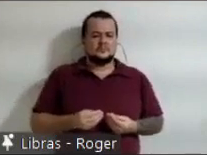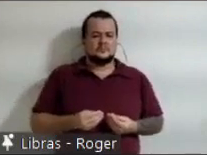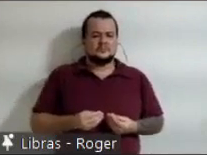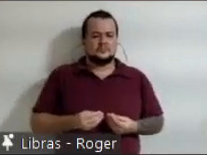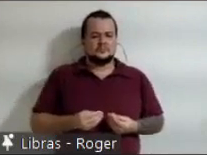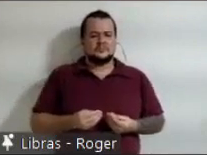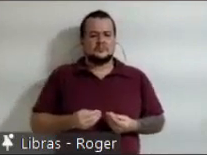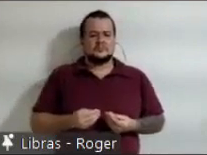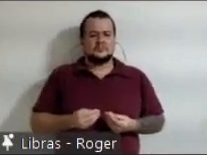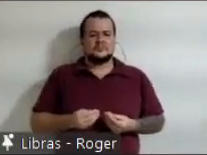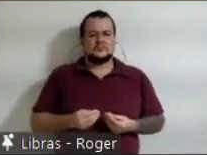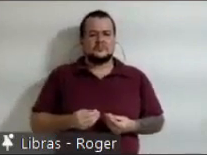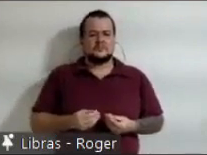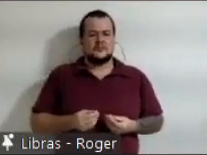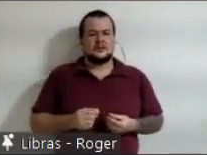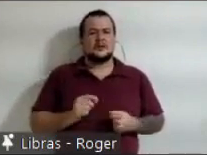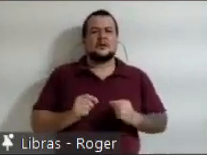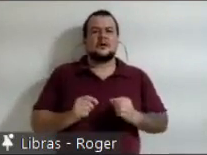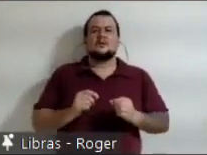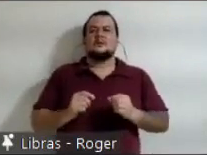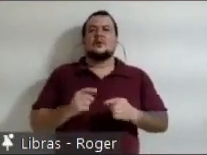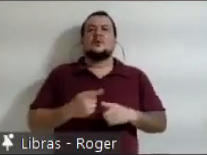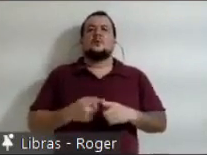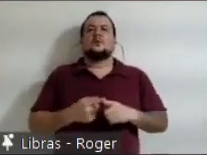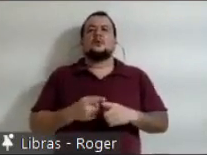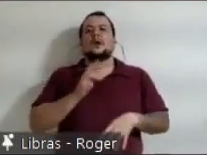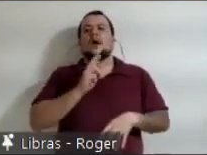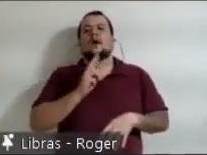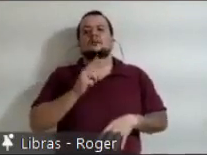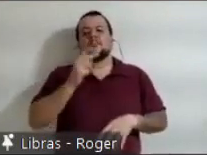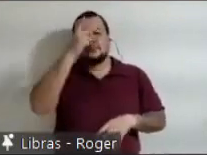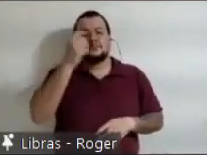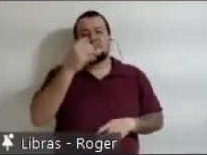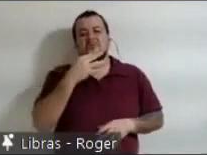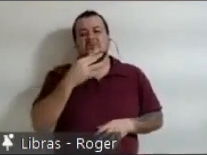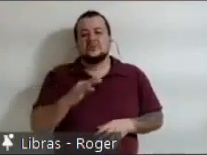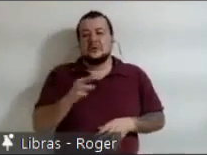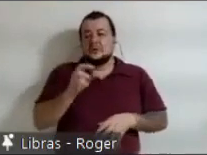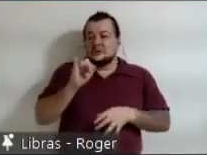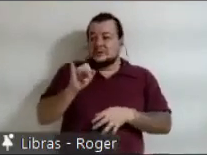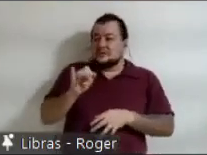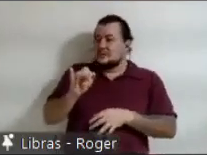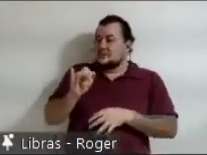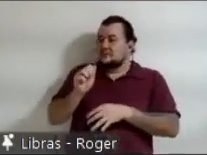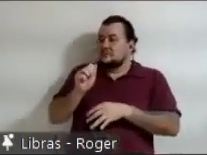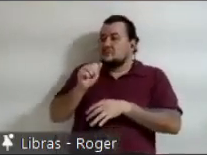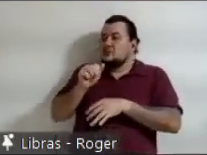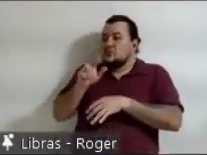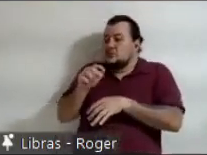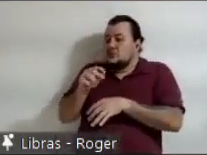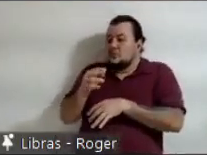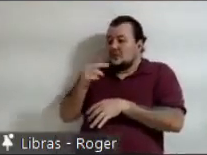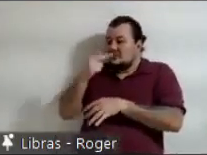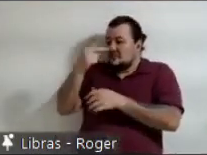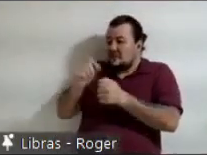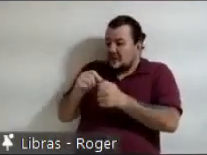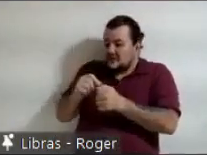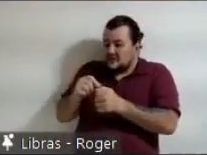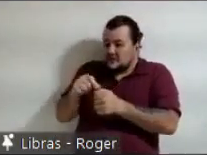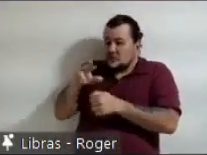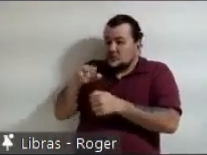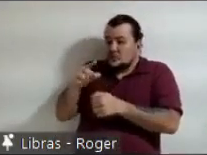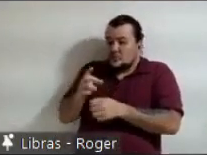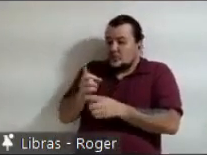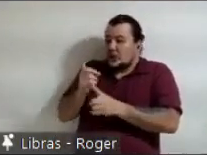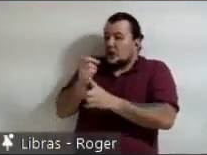si nadie ha hecho eso nadie conoce la respuesta fíjense es imposible